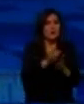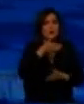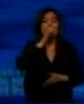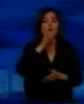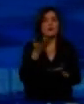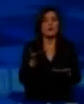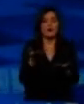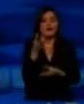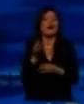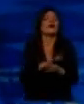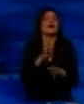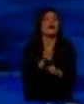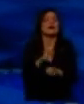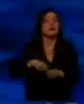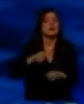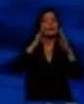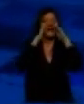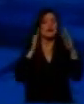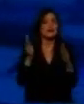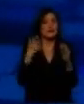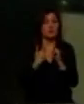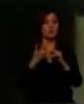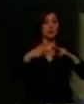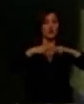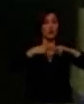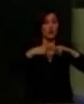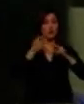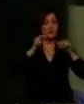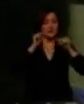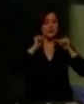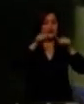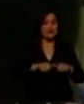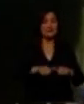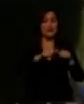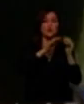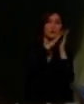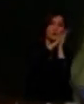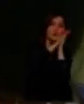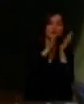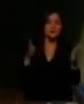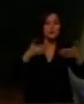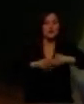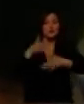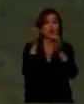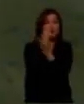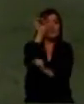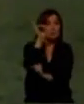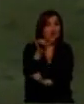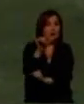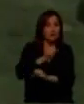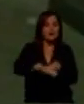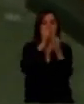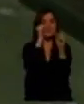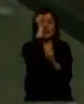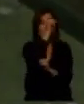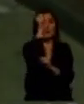¿Qué hace aquí en mi casa estas horas? Ella dice que como pareja se había quedado a dormir en su departamento la noche del sábado para el domingo. La